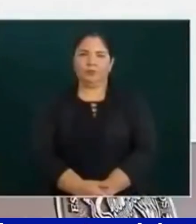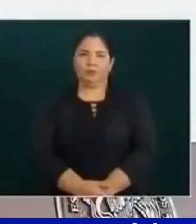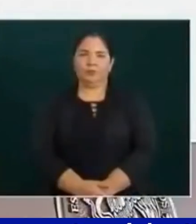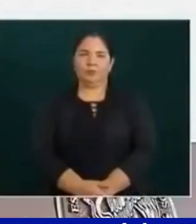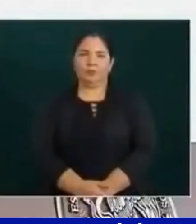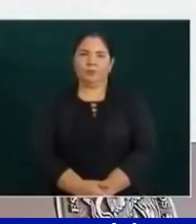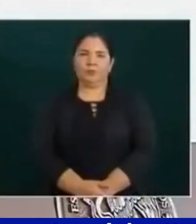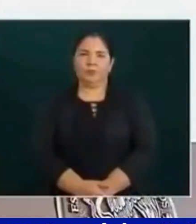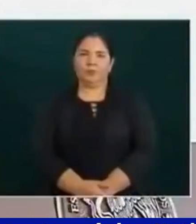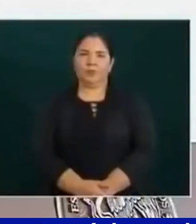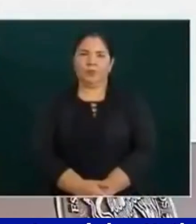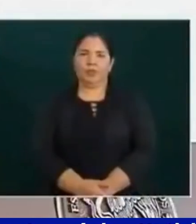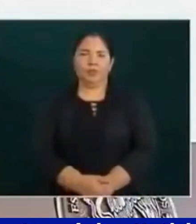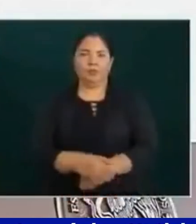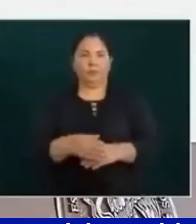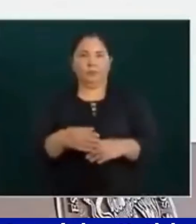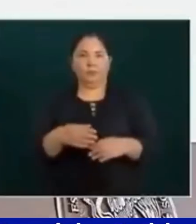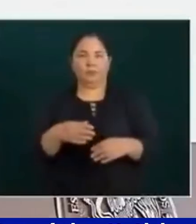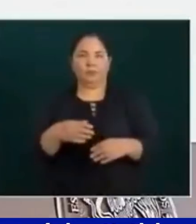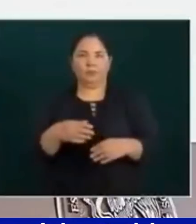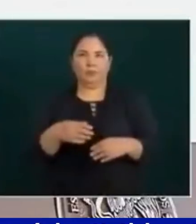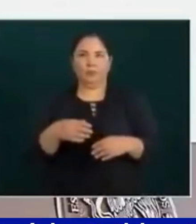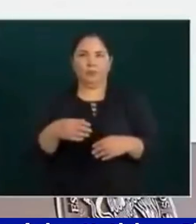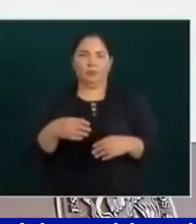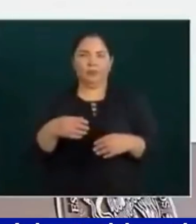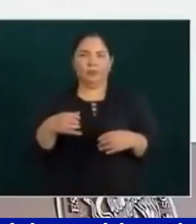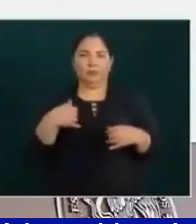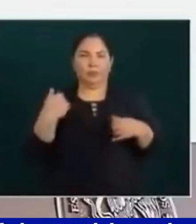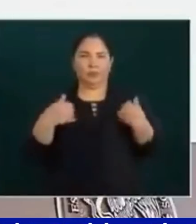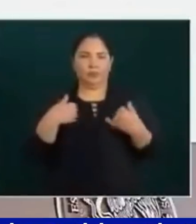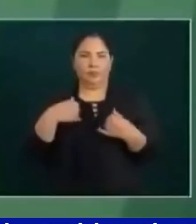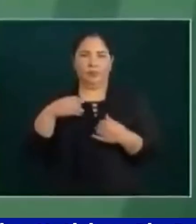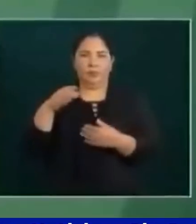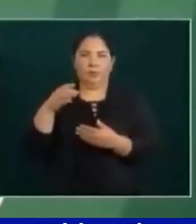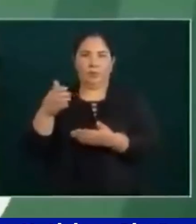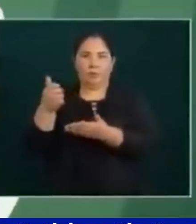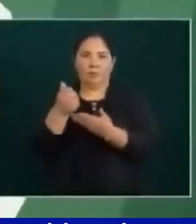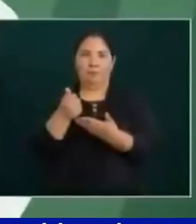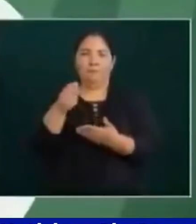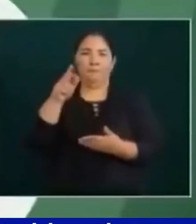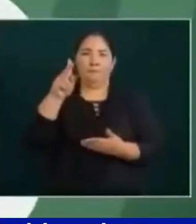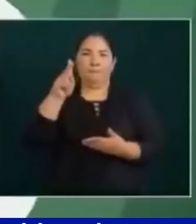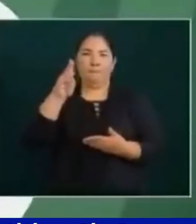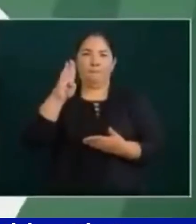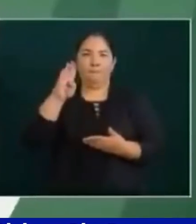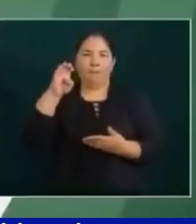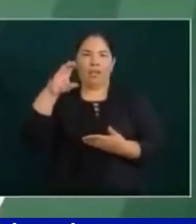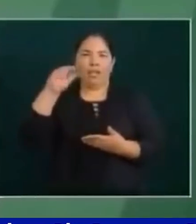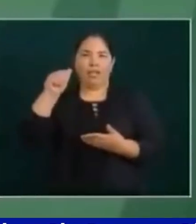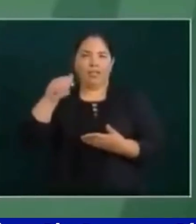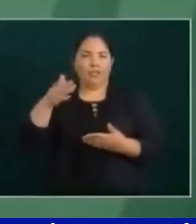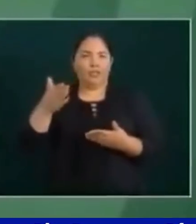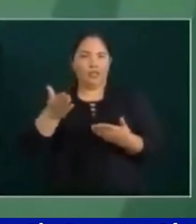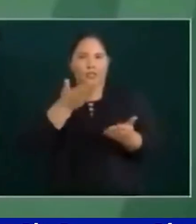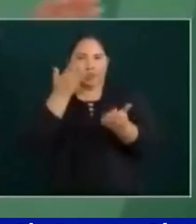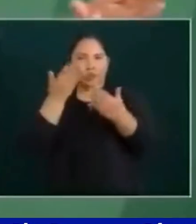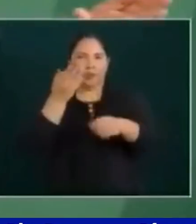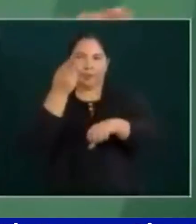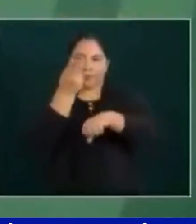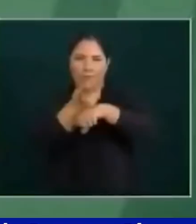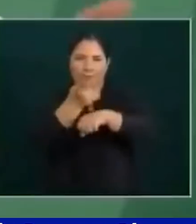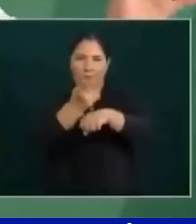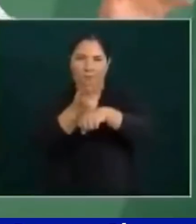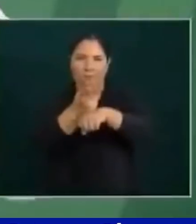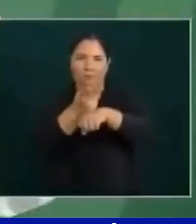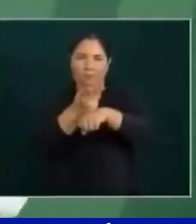Los que reciben becas, que están estudiando el bachillerato, que son todos los